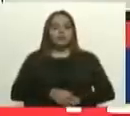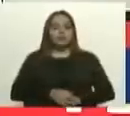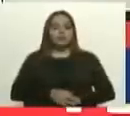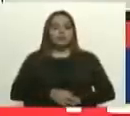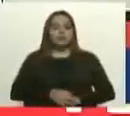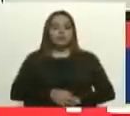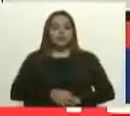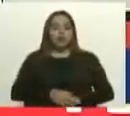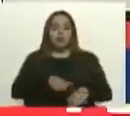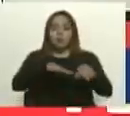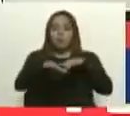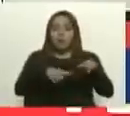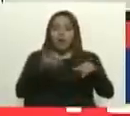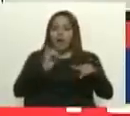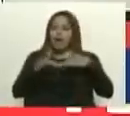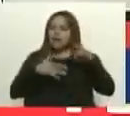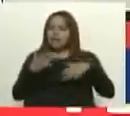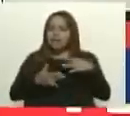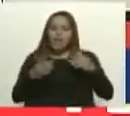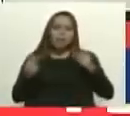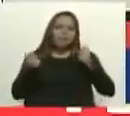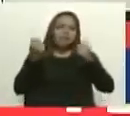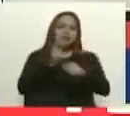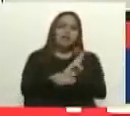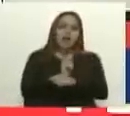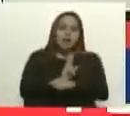jueves. Son actividades así, muy rápido,